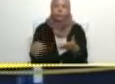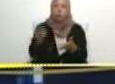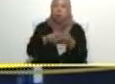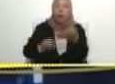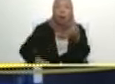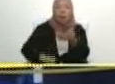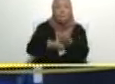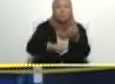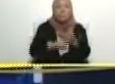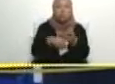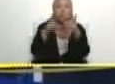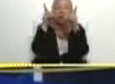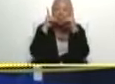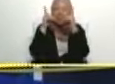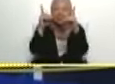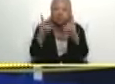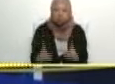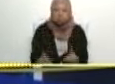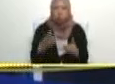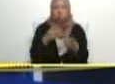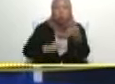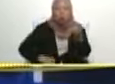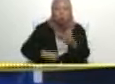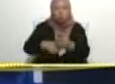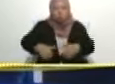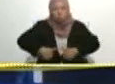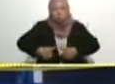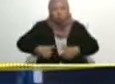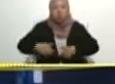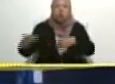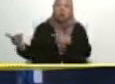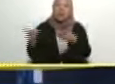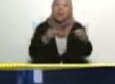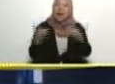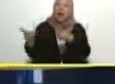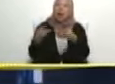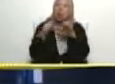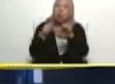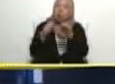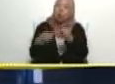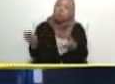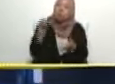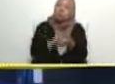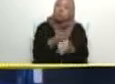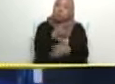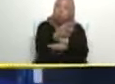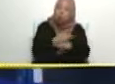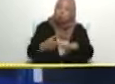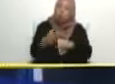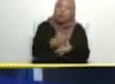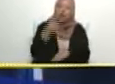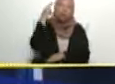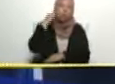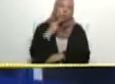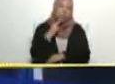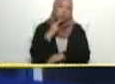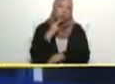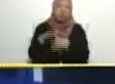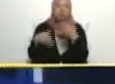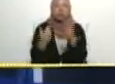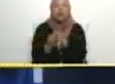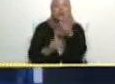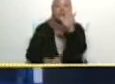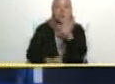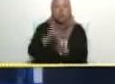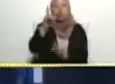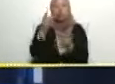respaldando decididamente los esfuerzos de diálogo que constantemente lleva a cabo el gobierno bolivariano a fin de